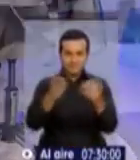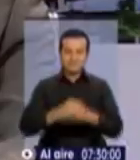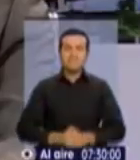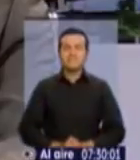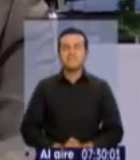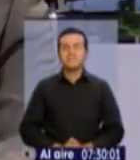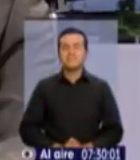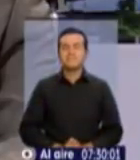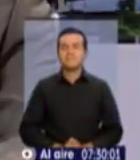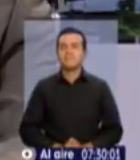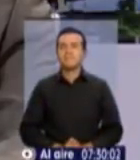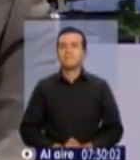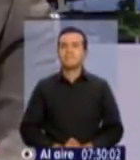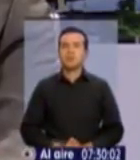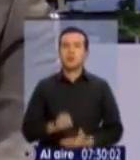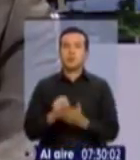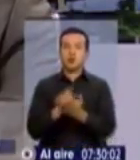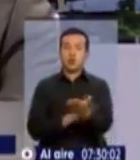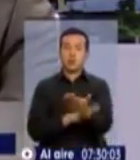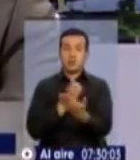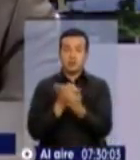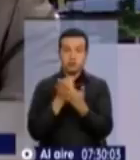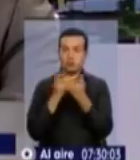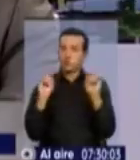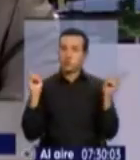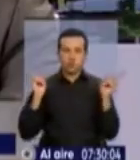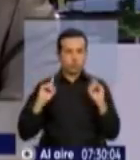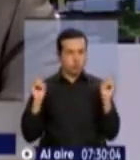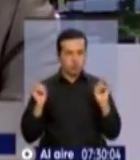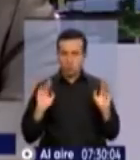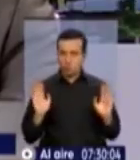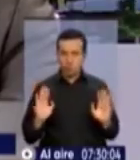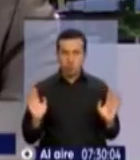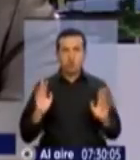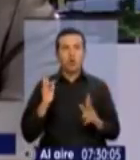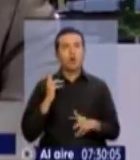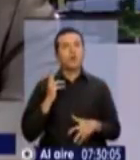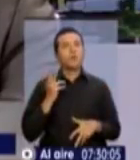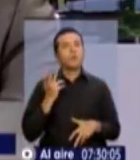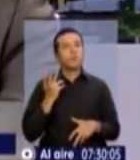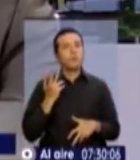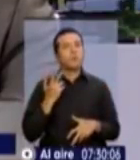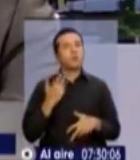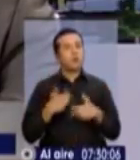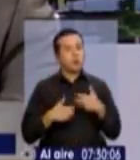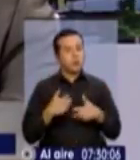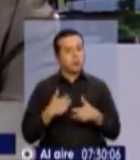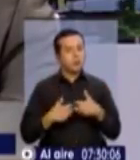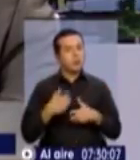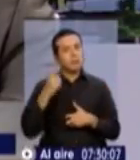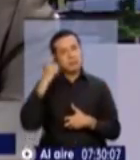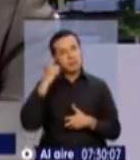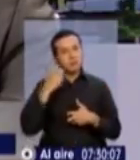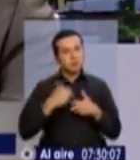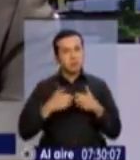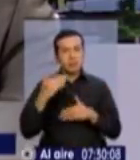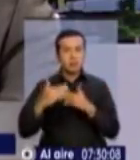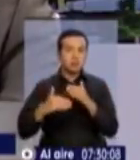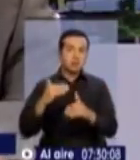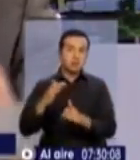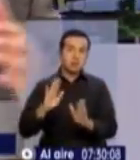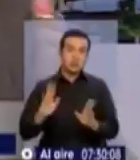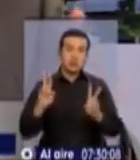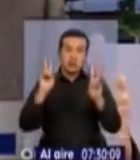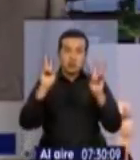como un programa económico yo creo que ahí hay un problema metodológico que debería ser resuelto digamos con el paso del tiempo en reconectar